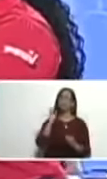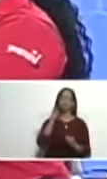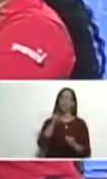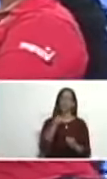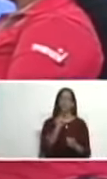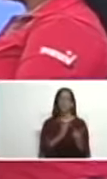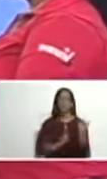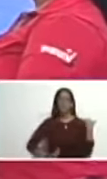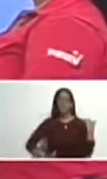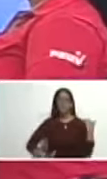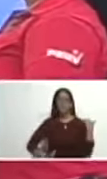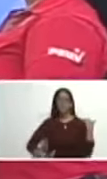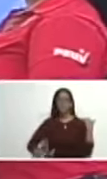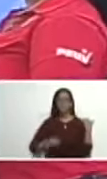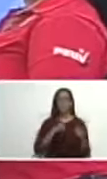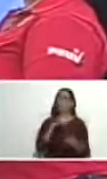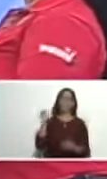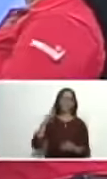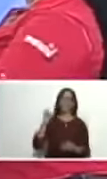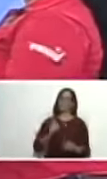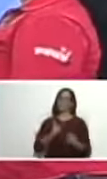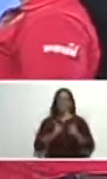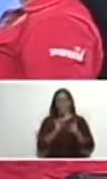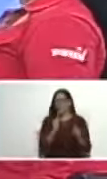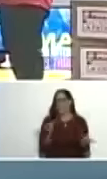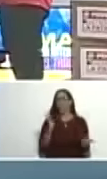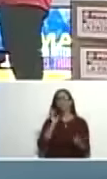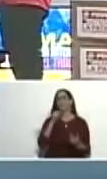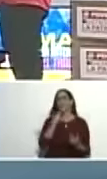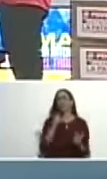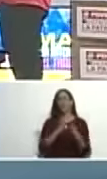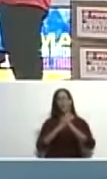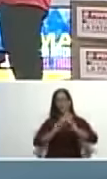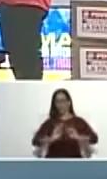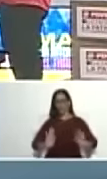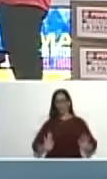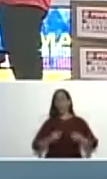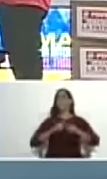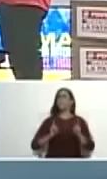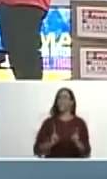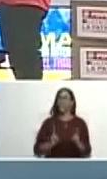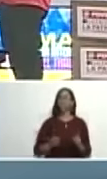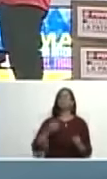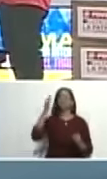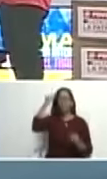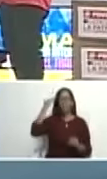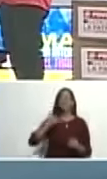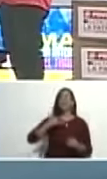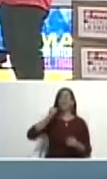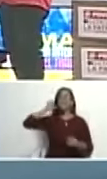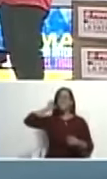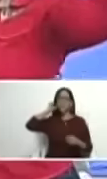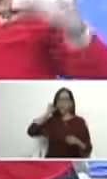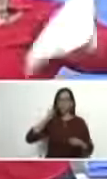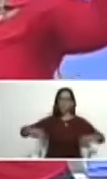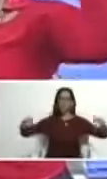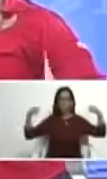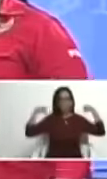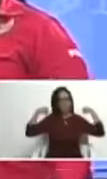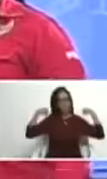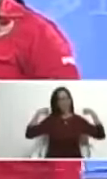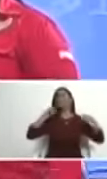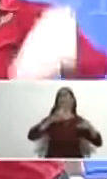presidente, no es necesidad que yo lo diga porque ya usted lo dijo todo, pero que cuente que hay mujeres vergatarias que